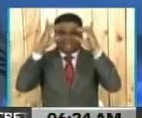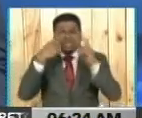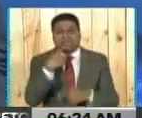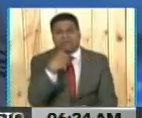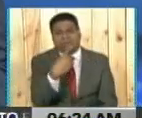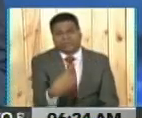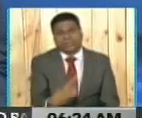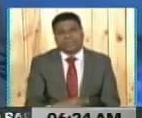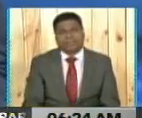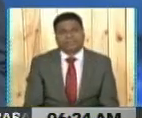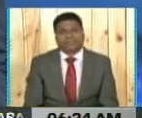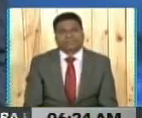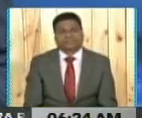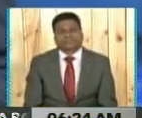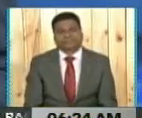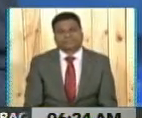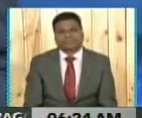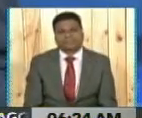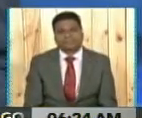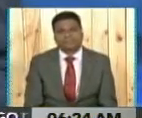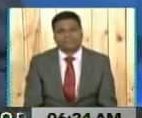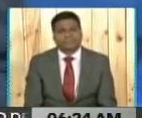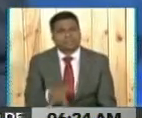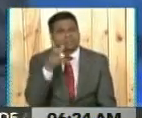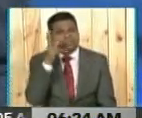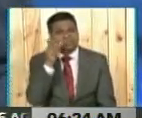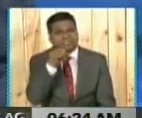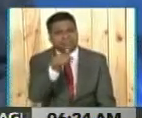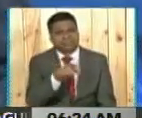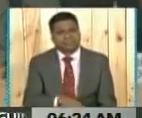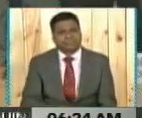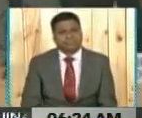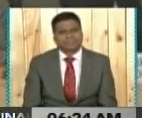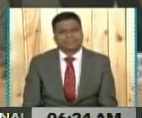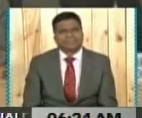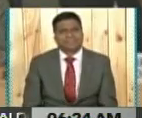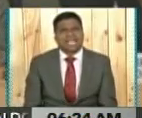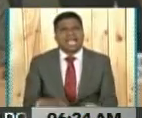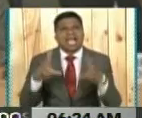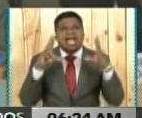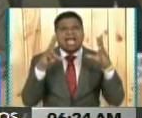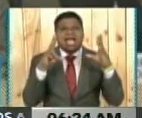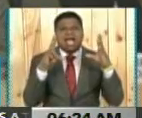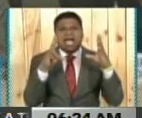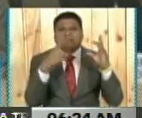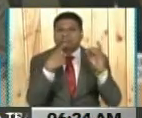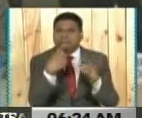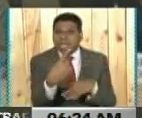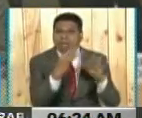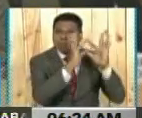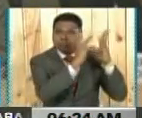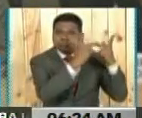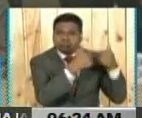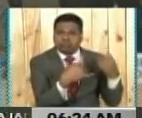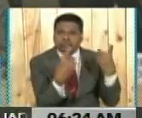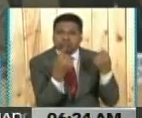República Bolivariana de Venezuela, Delcy Rodríguez. Escuchemos. Hablemos de cifras. en materia de